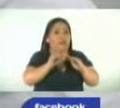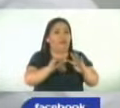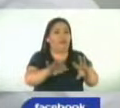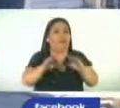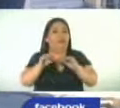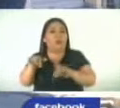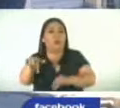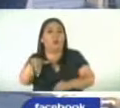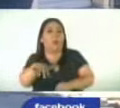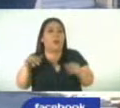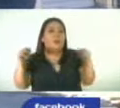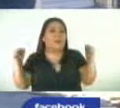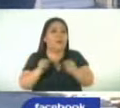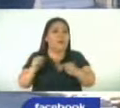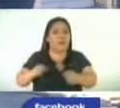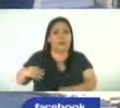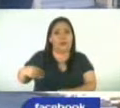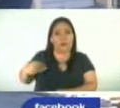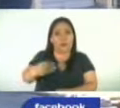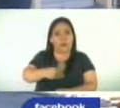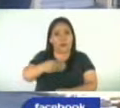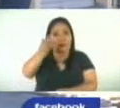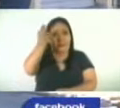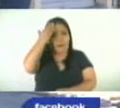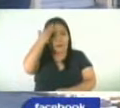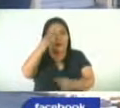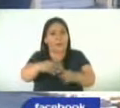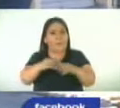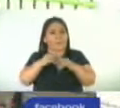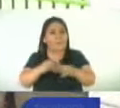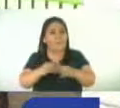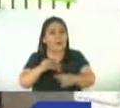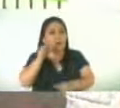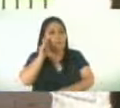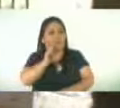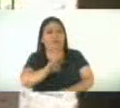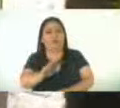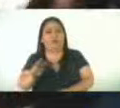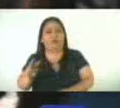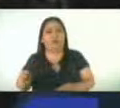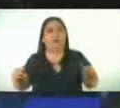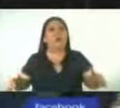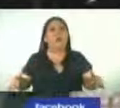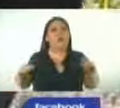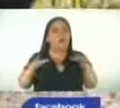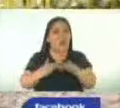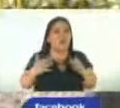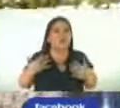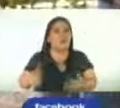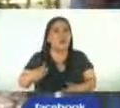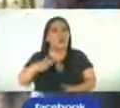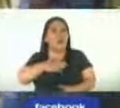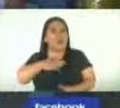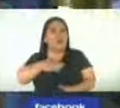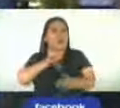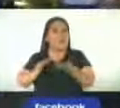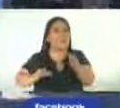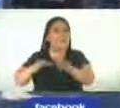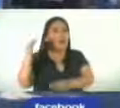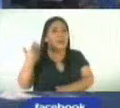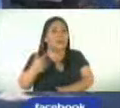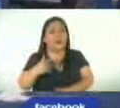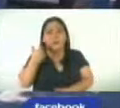fríos. Para los especialistas, esta situación es atípica, ya que incluso se han registrado aumento de infecciones